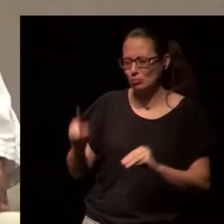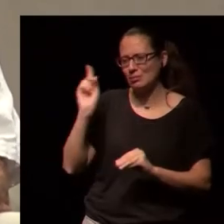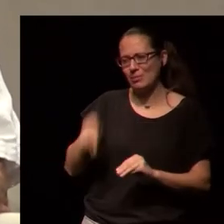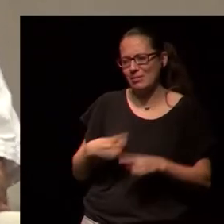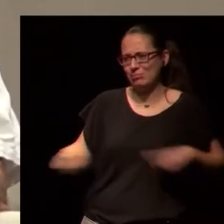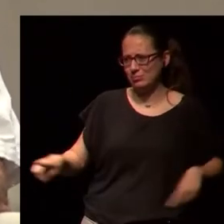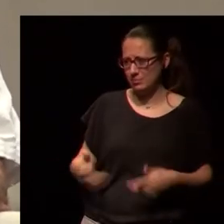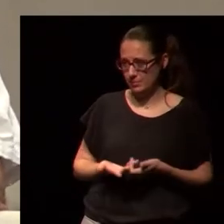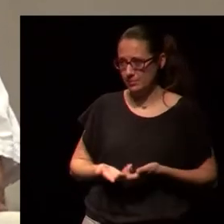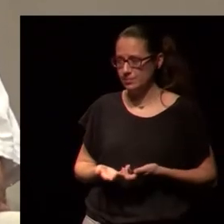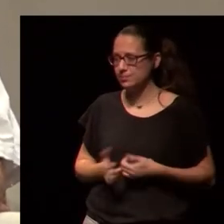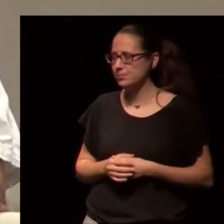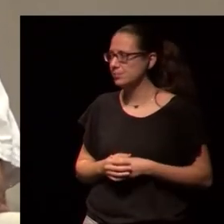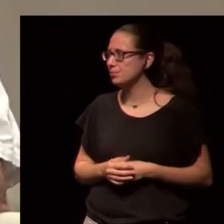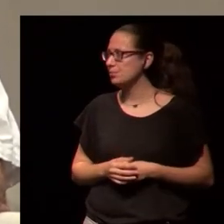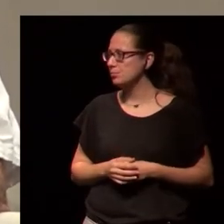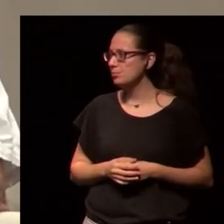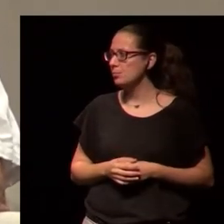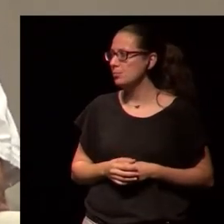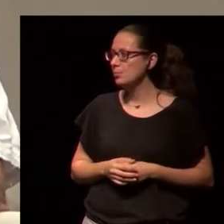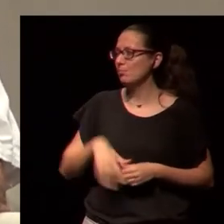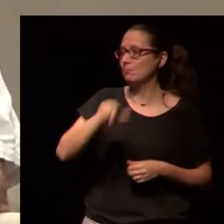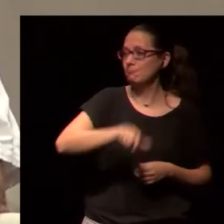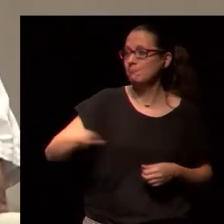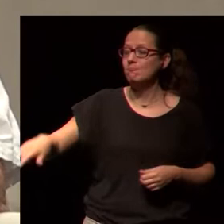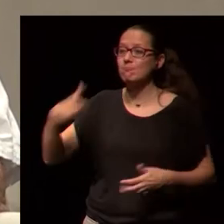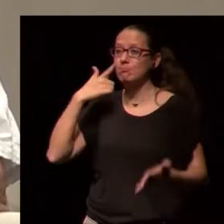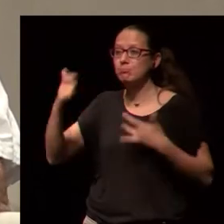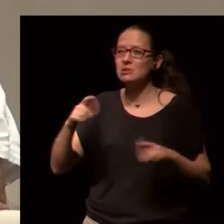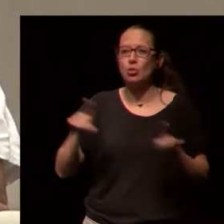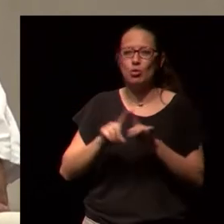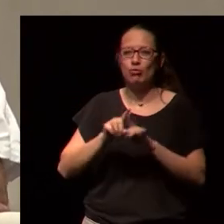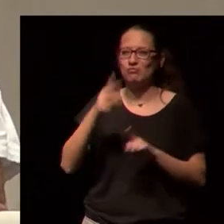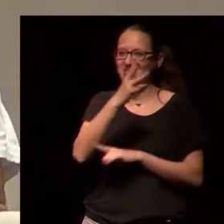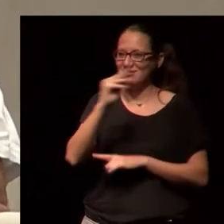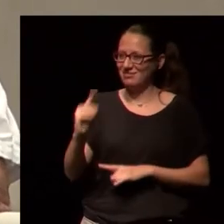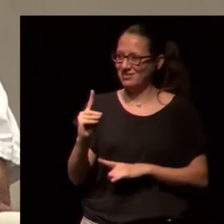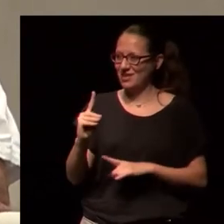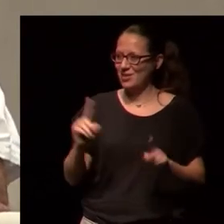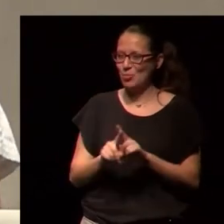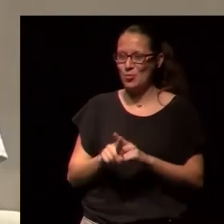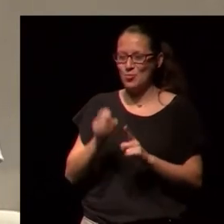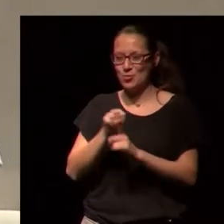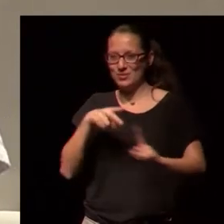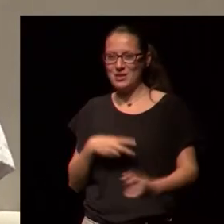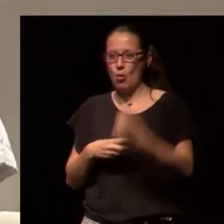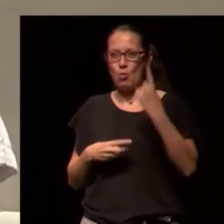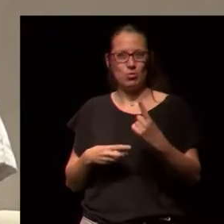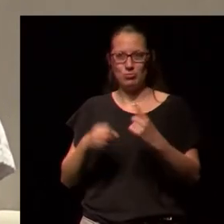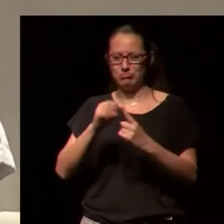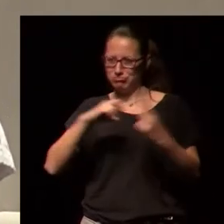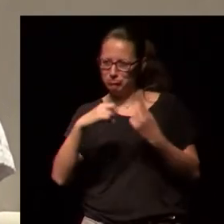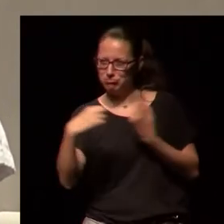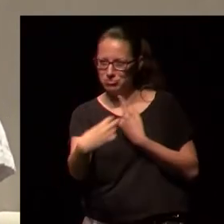son. Los artistas son personas tridimensionales, no personas estigmatizadas,